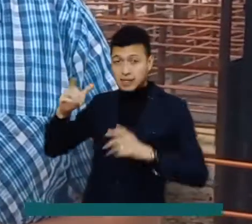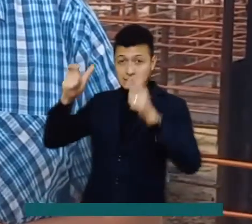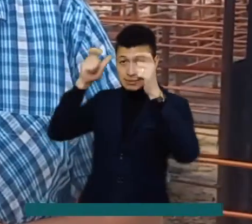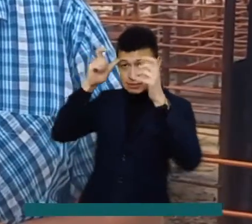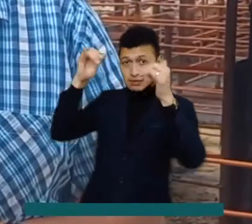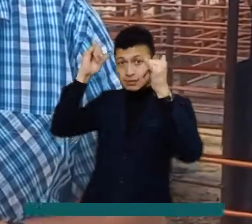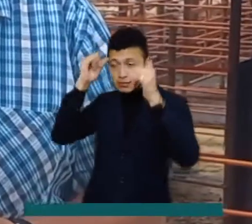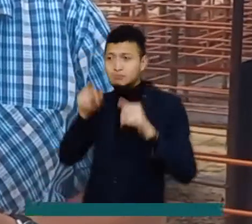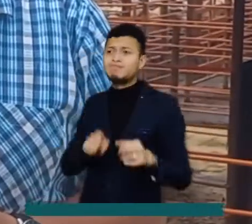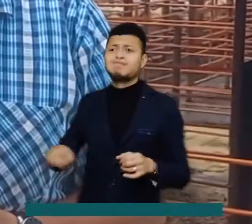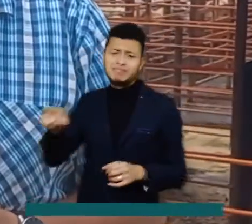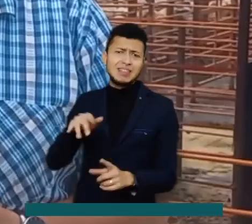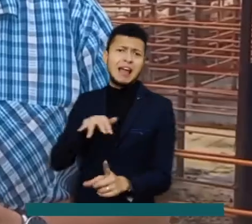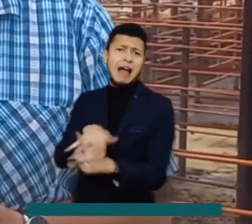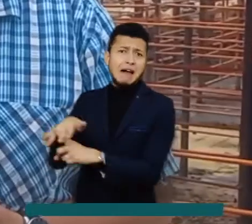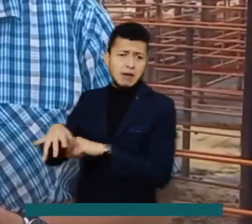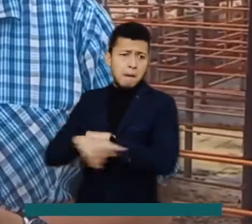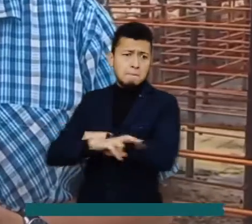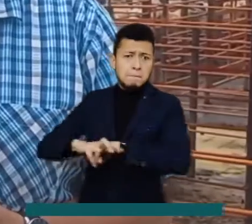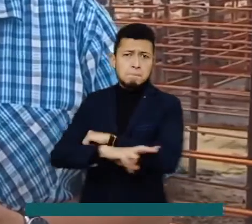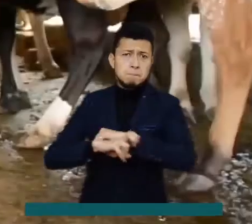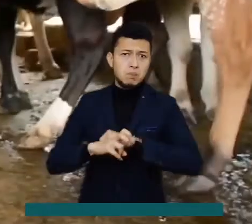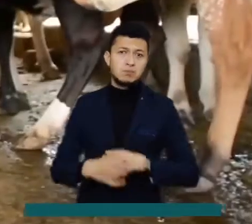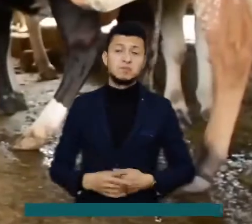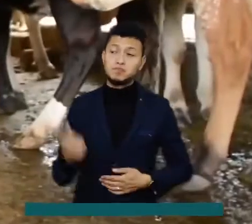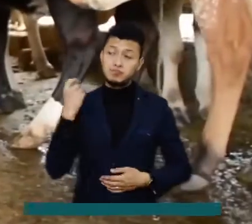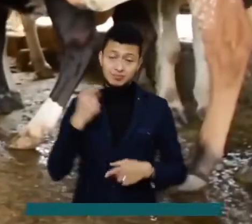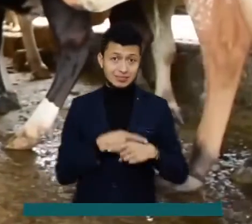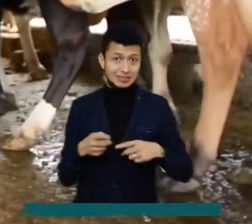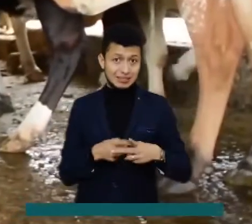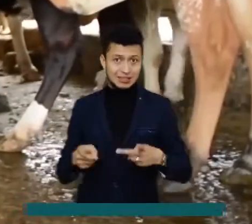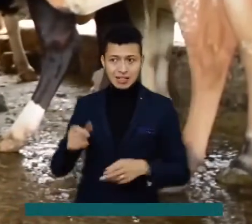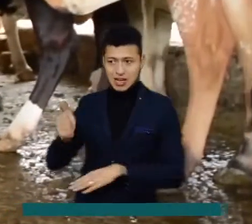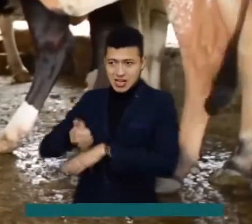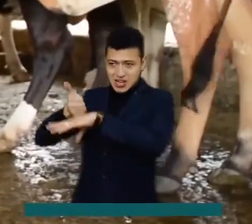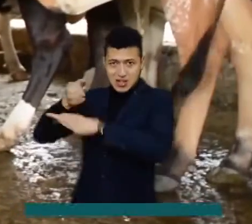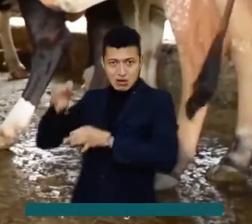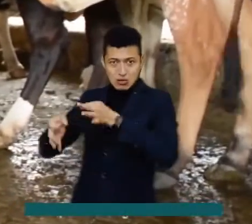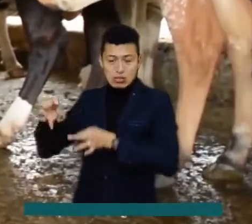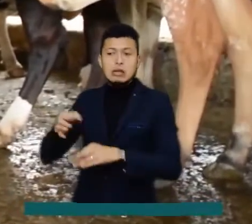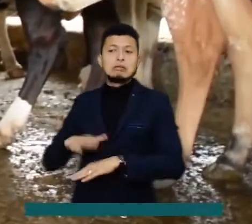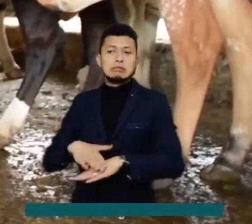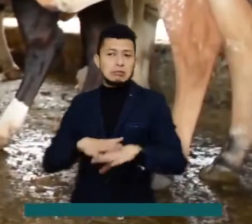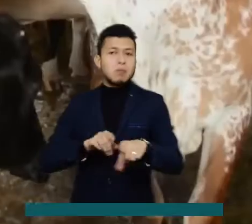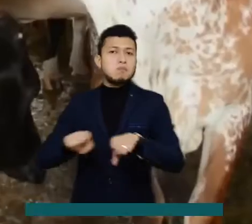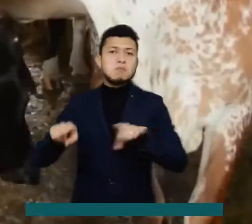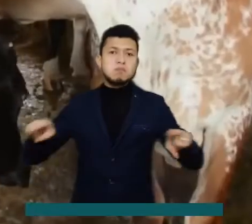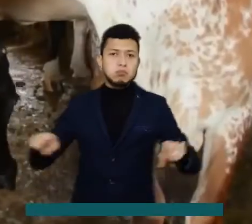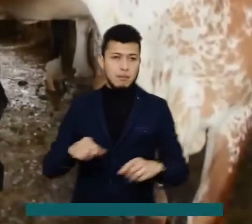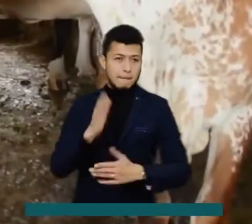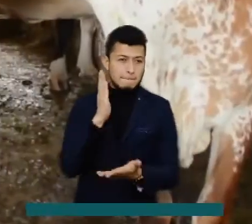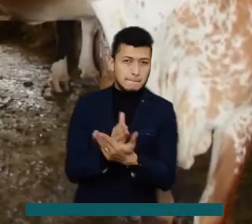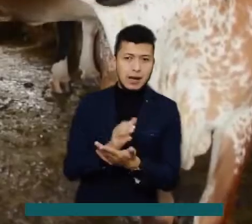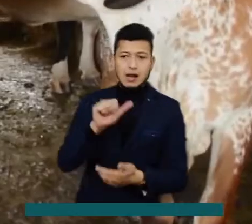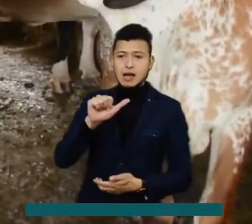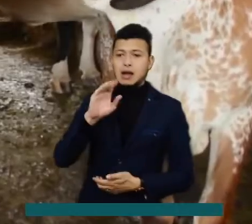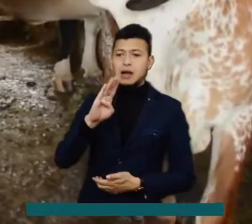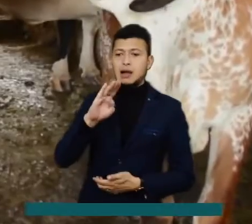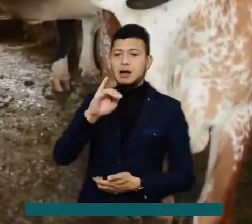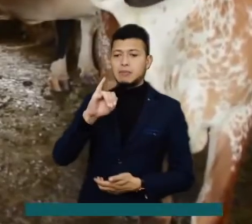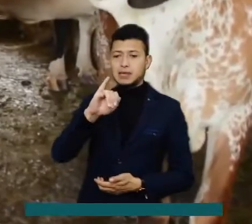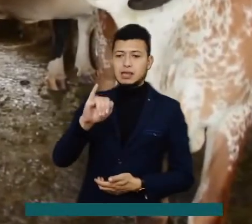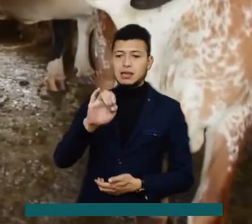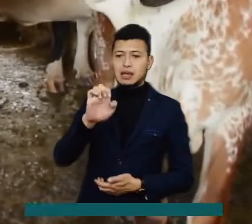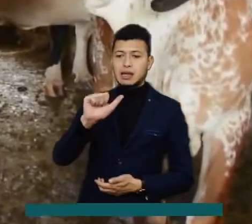los productores que se han visto afectados por el hurto de sus animales. Durante las últimas semanas, las autoridades judiciales han reportado un incremento en los casos de